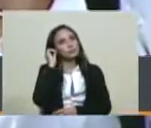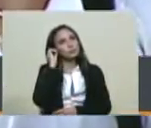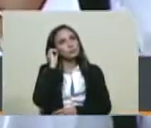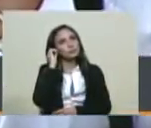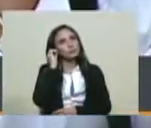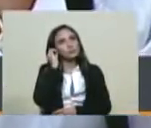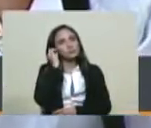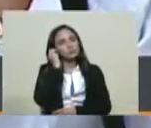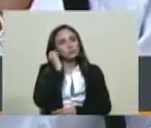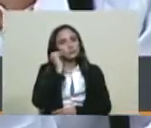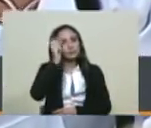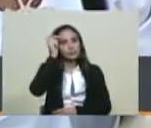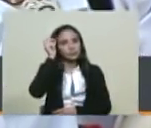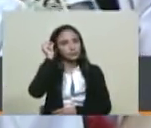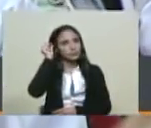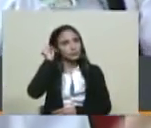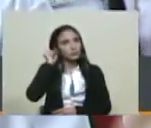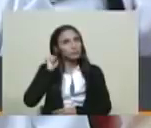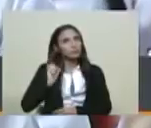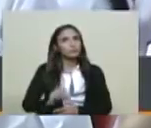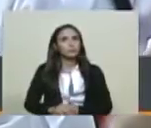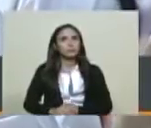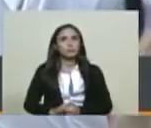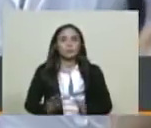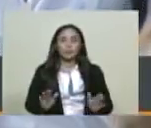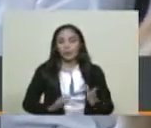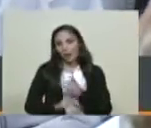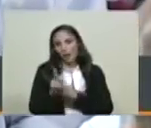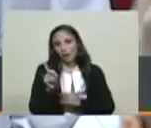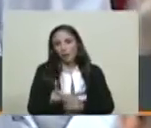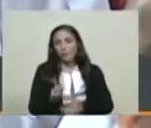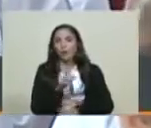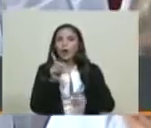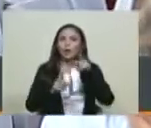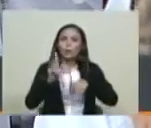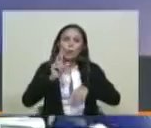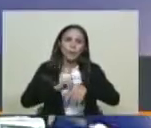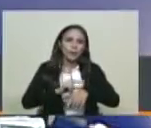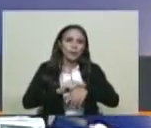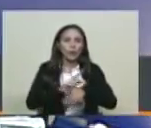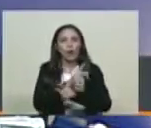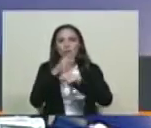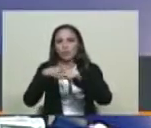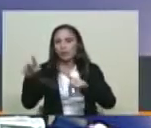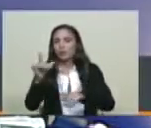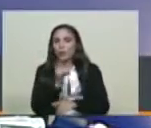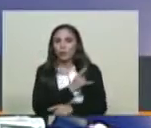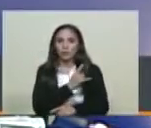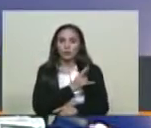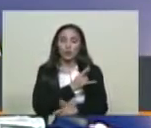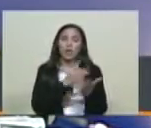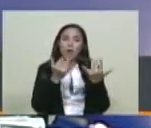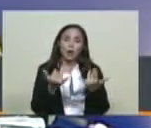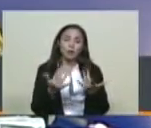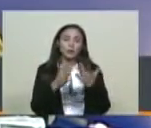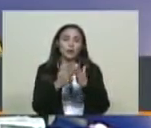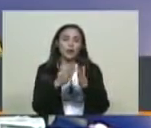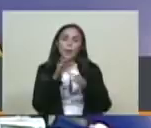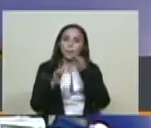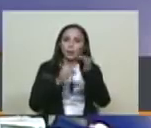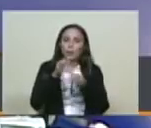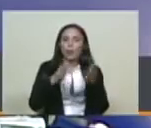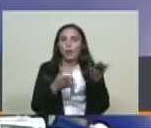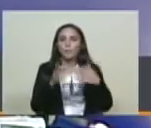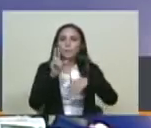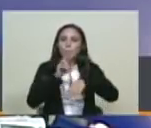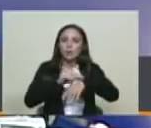Además de los médicos que se gradúan en el resto de las universidades, estoy hablando solo de la medicina comunitaria integral, que es el